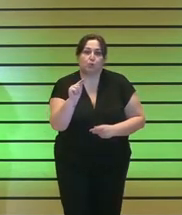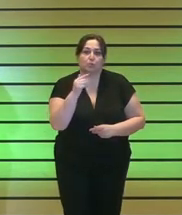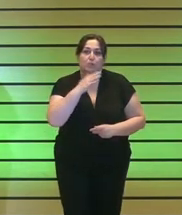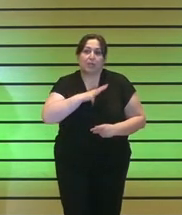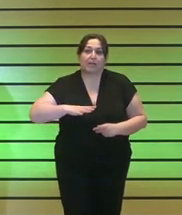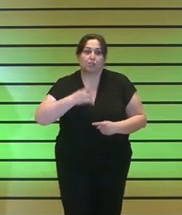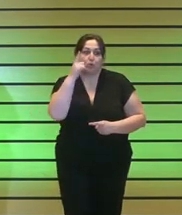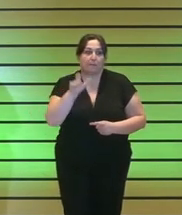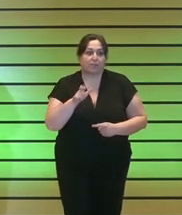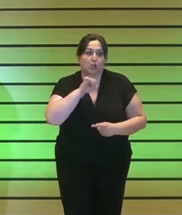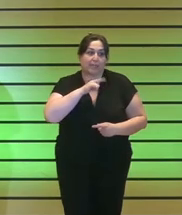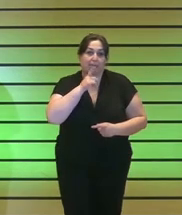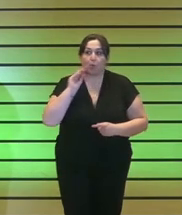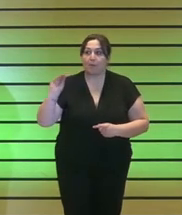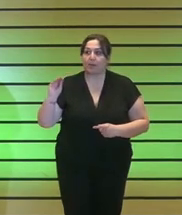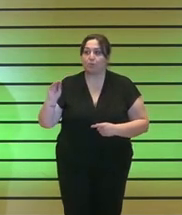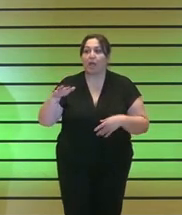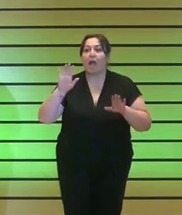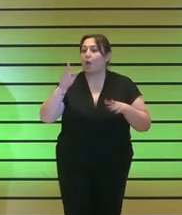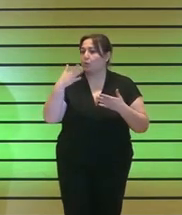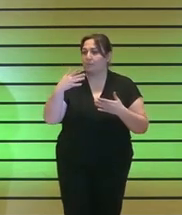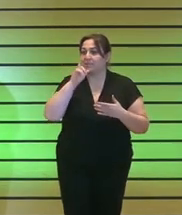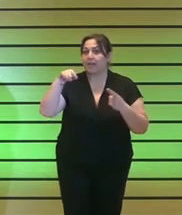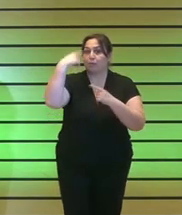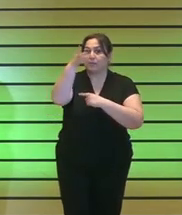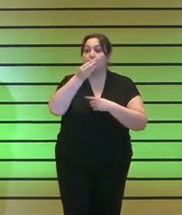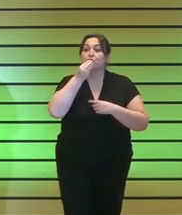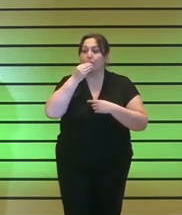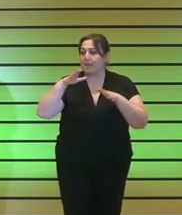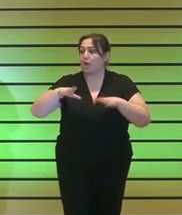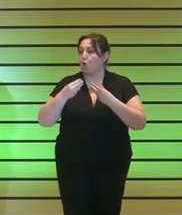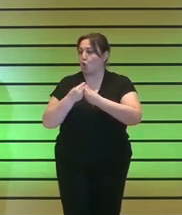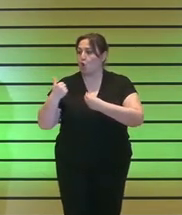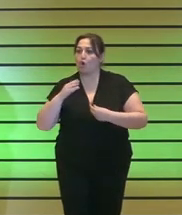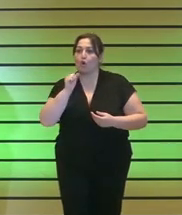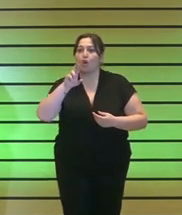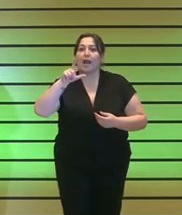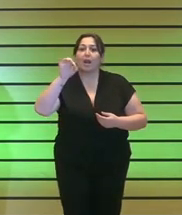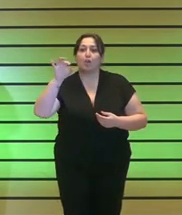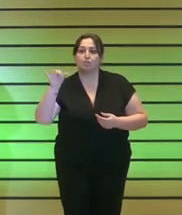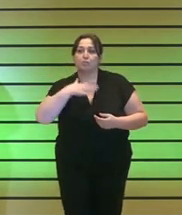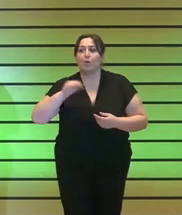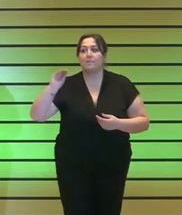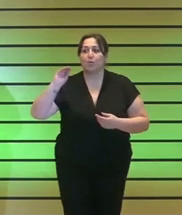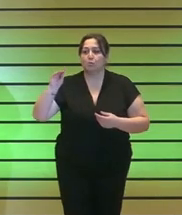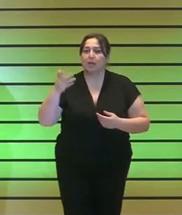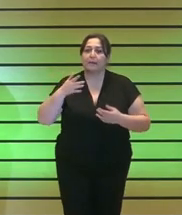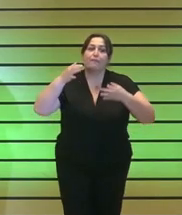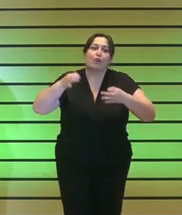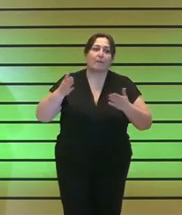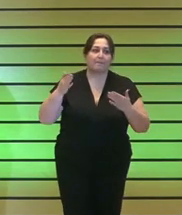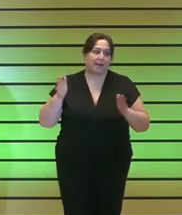alguna pregunta Aunque vamos a estar con Carlos también en la comida y podemos hacérsela de manera más informal pero si alguien tiene alguna pregunta